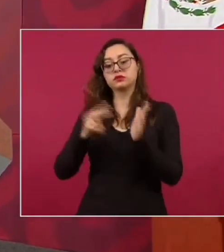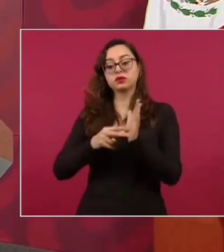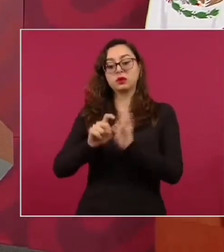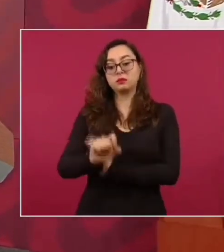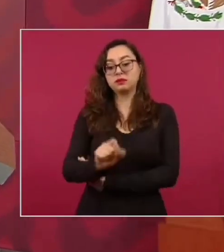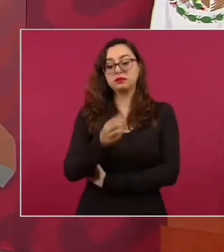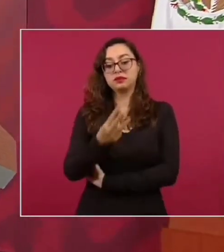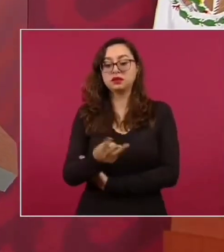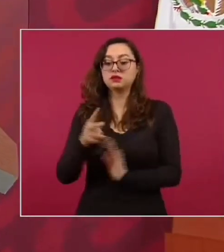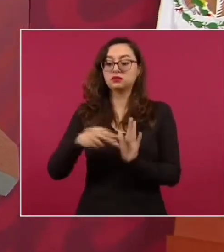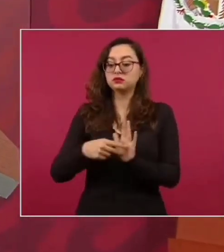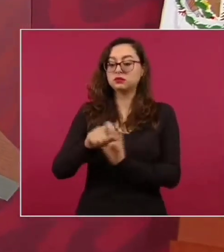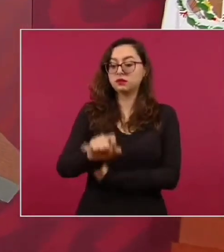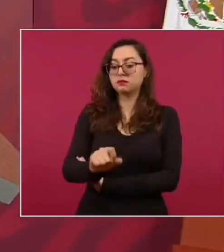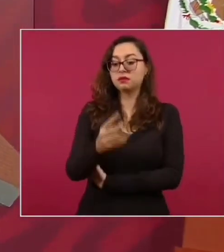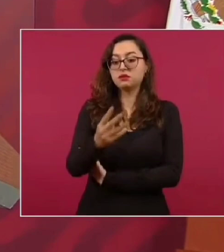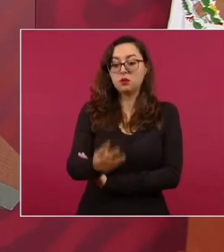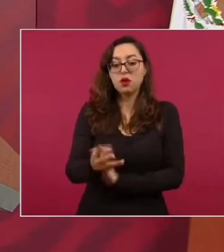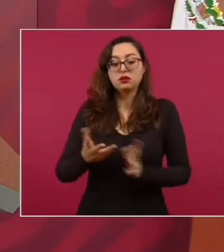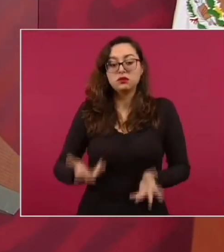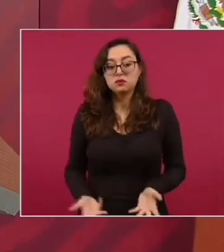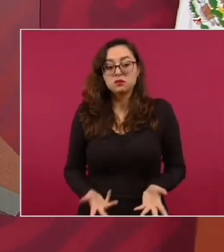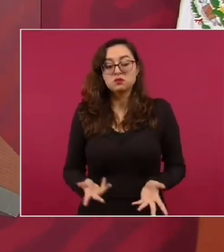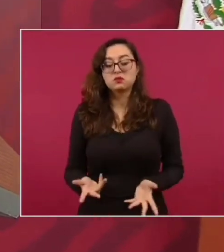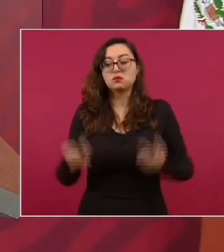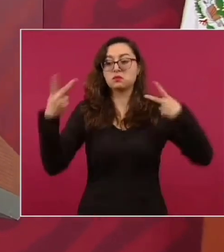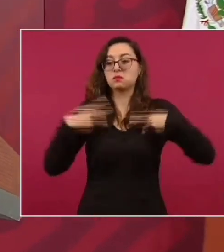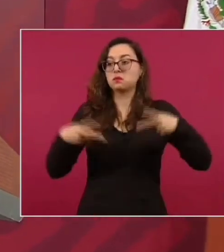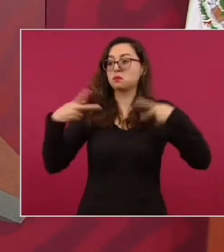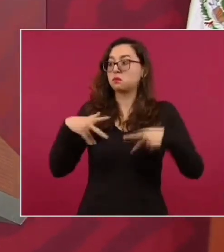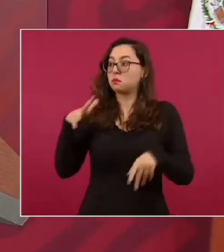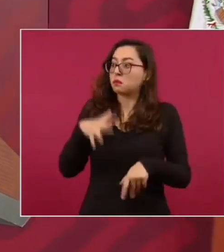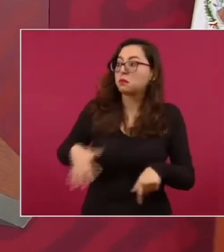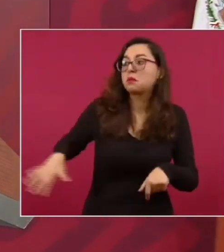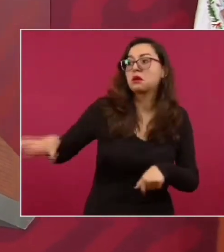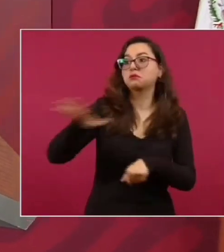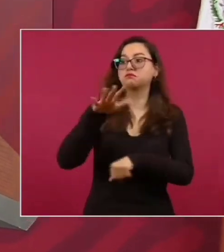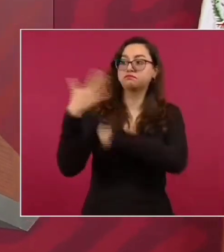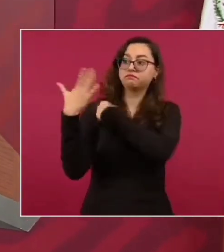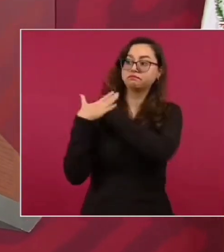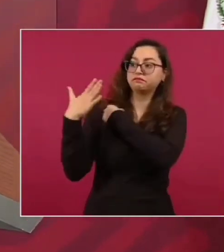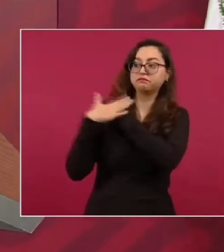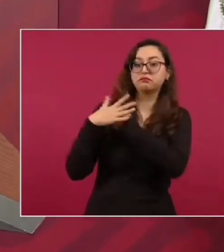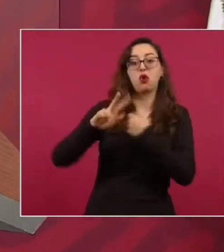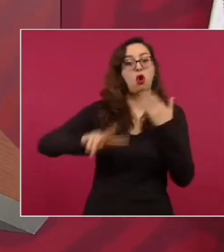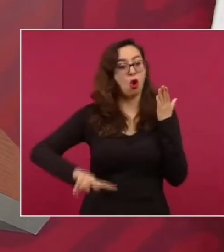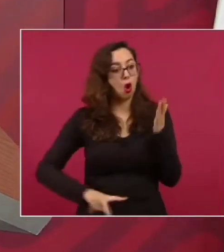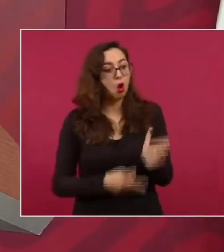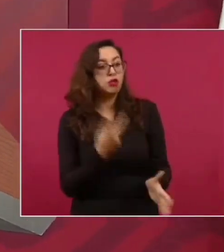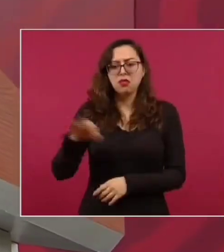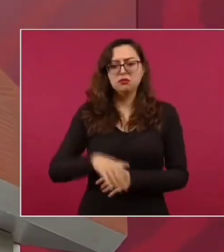si la gente quiere, podemos el año próximo